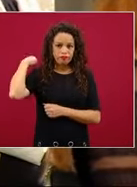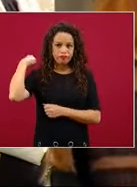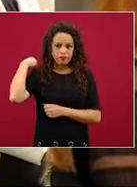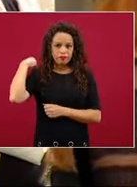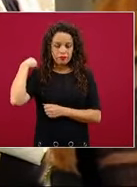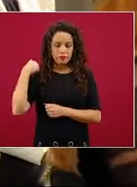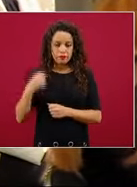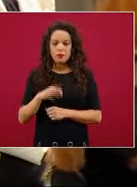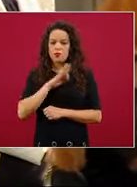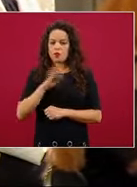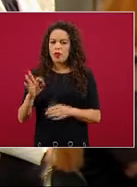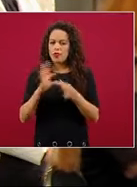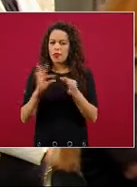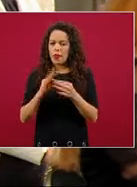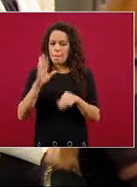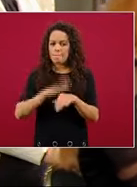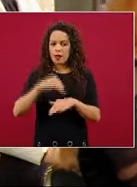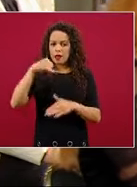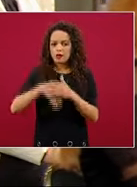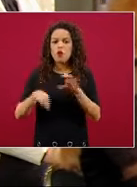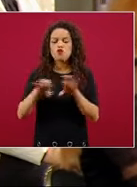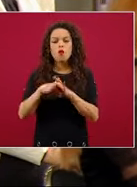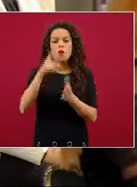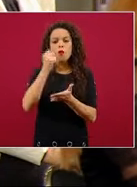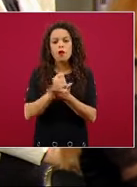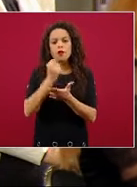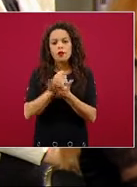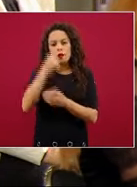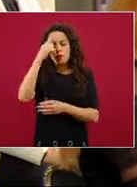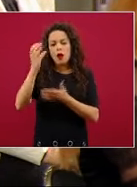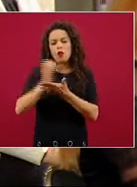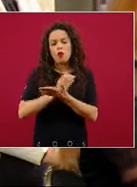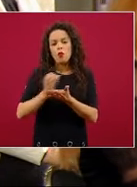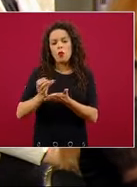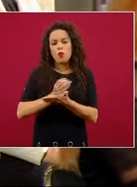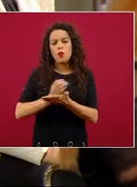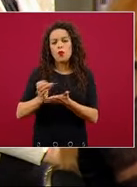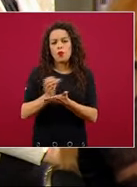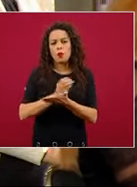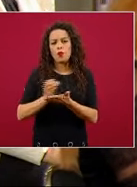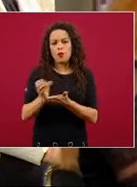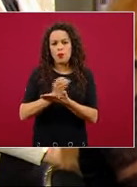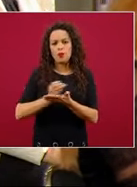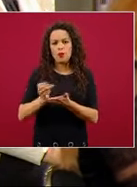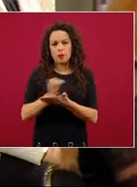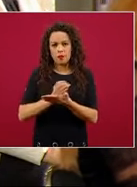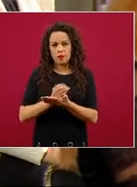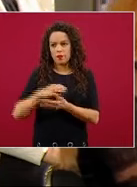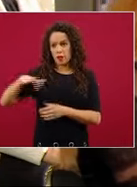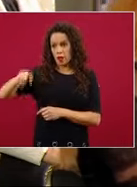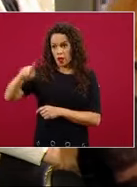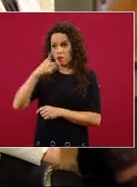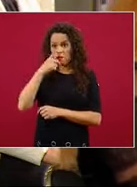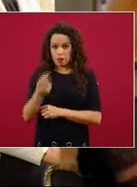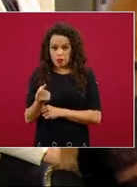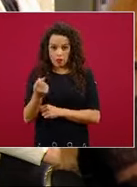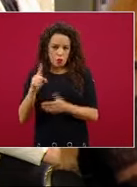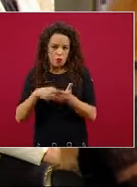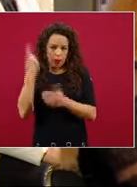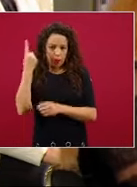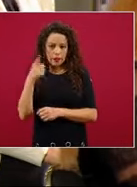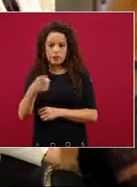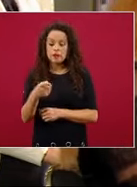Si nos puede explicar un poco cómo es la rehabilitación o cómo está haciendo la rehabilitación. Alguna vez comentó que no había suficientes